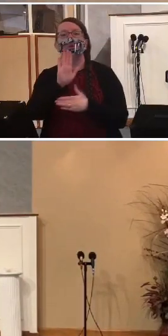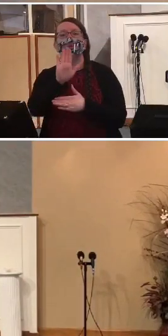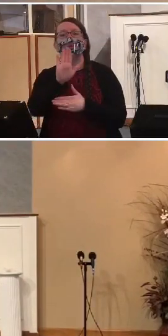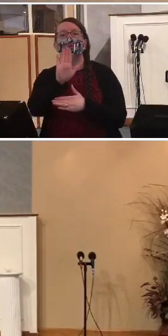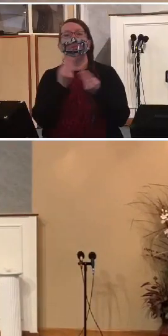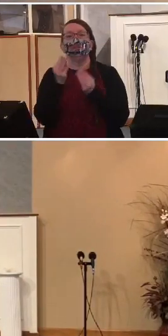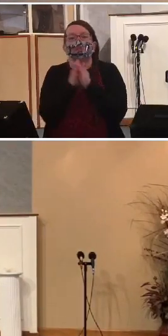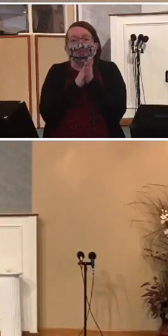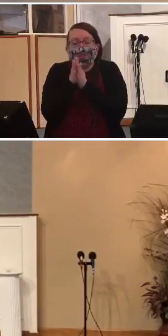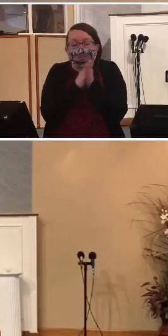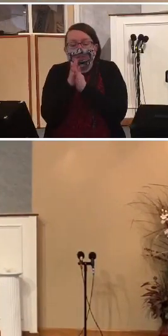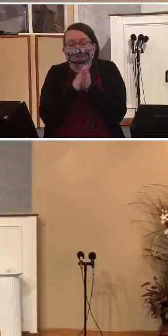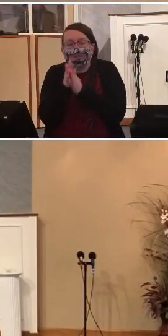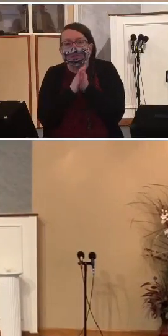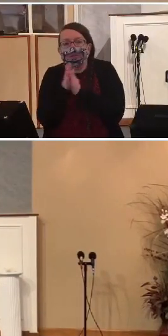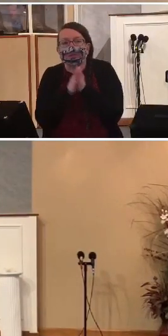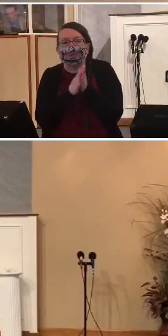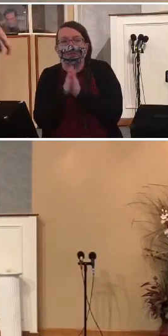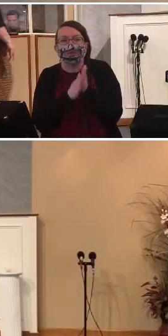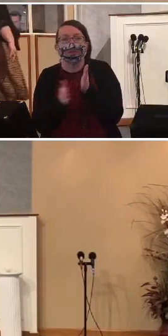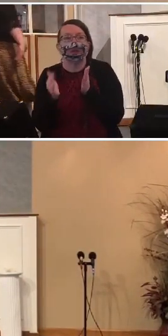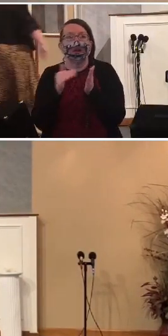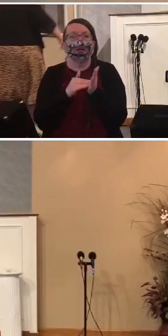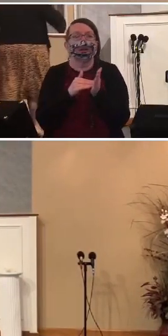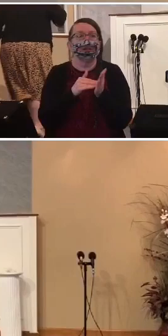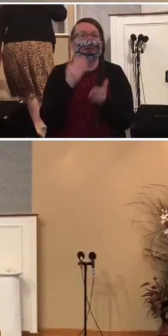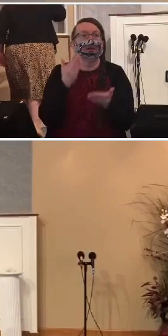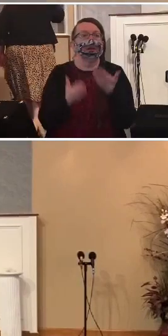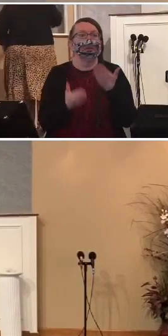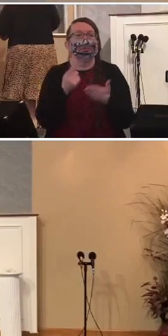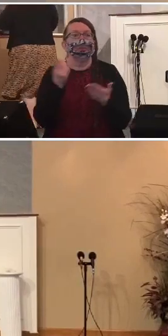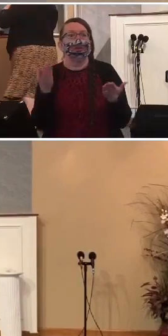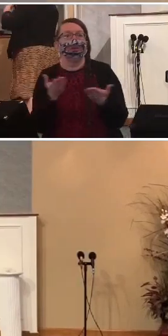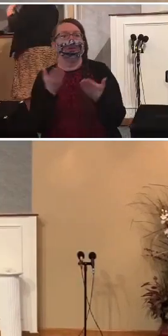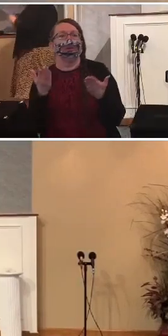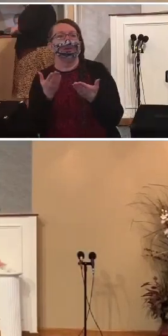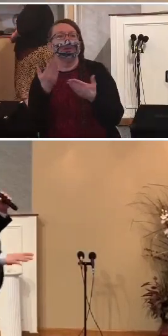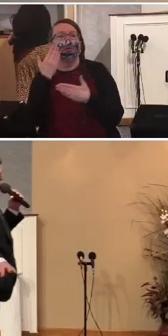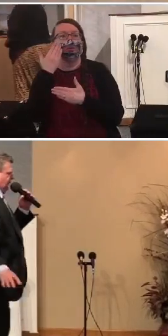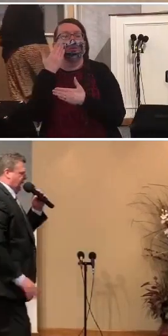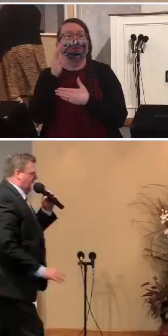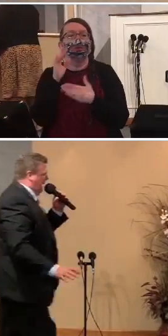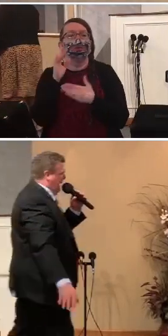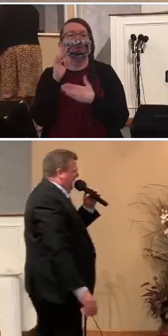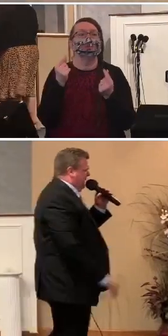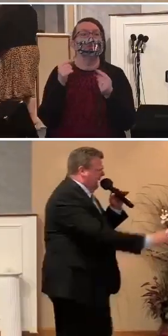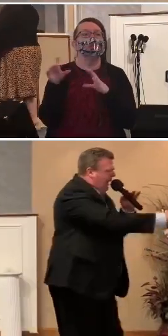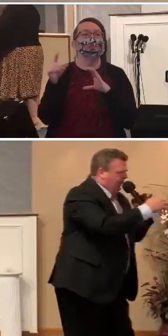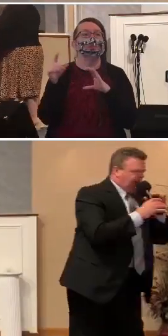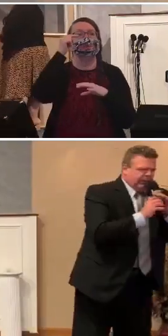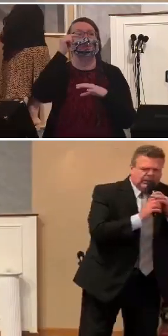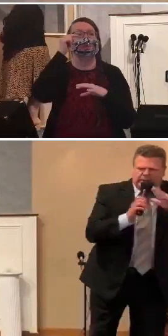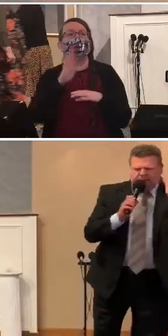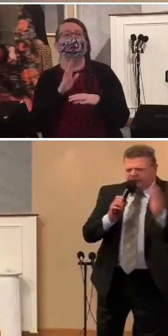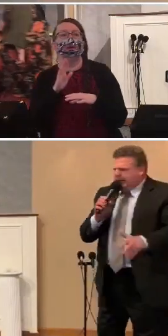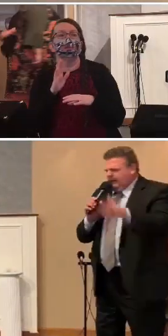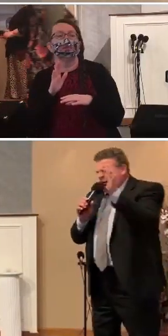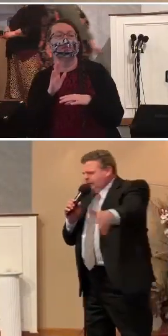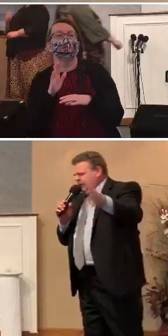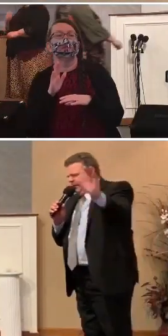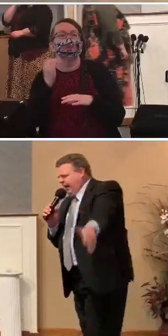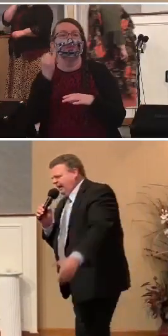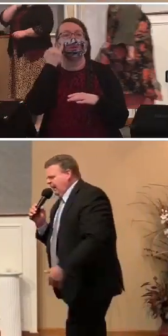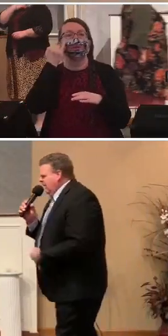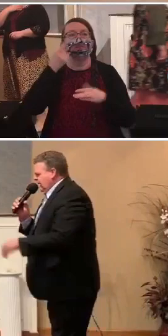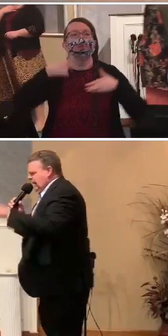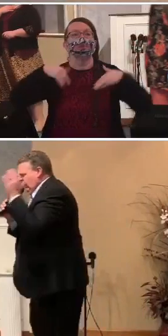Jesús, quizás tú estás aquí el día de hoy y no sabes lo que tú puedes hacer para Dios aún, pero si tú le das lo que tú